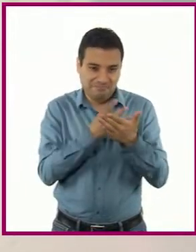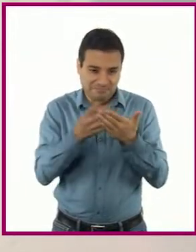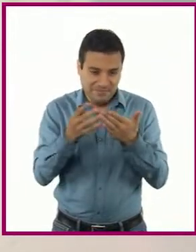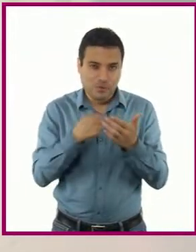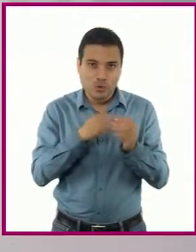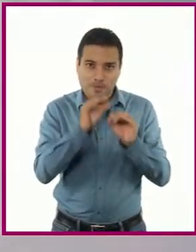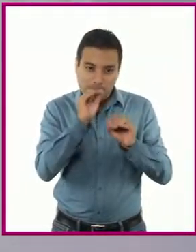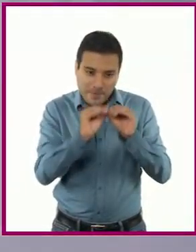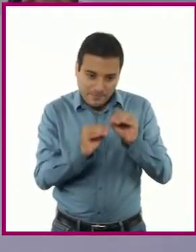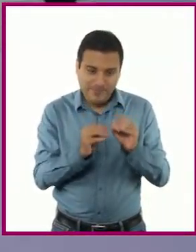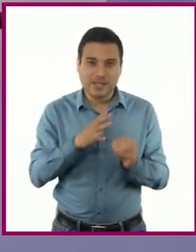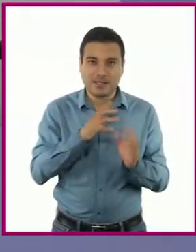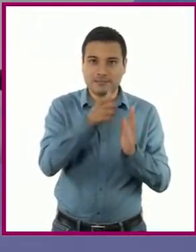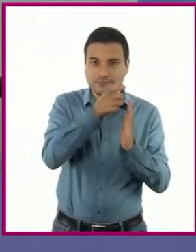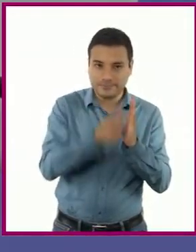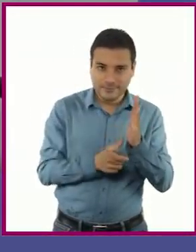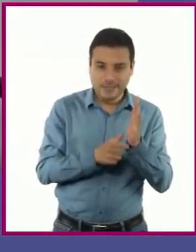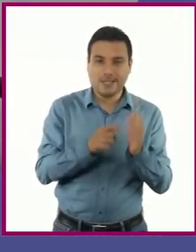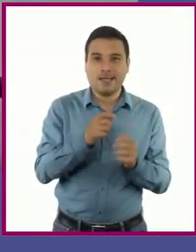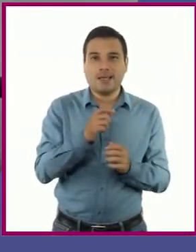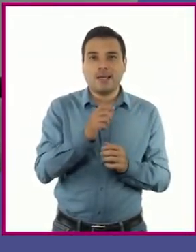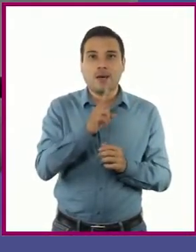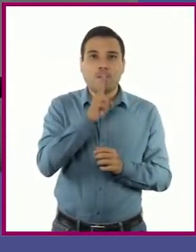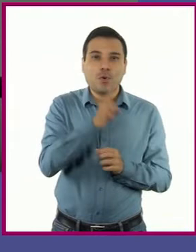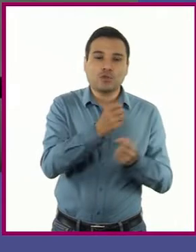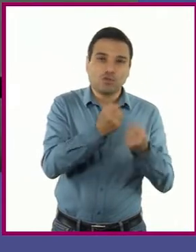acento prosódico y gráfico.